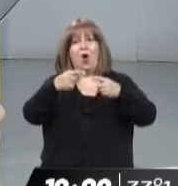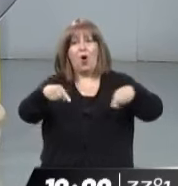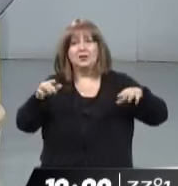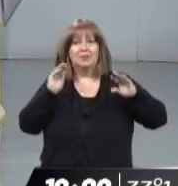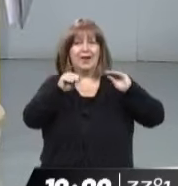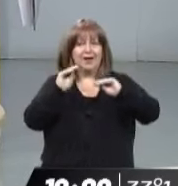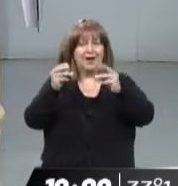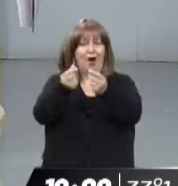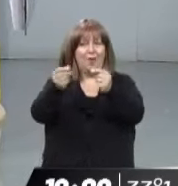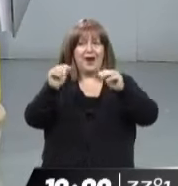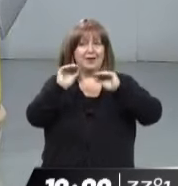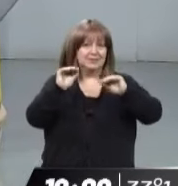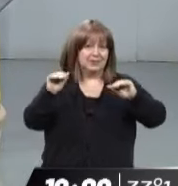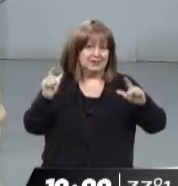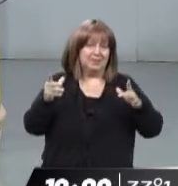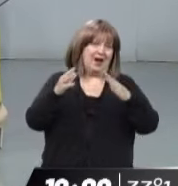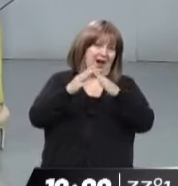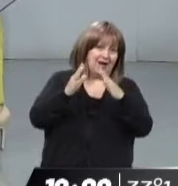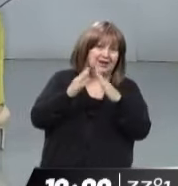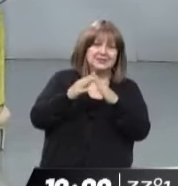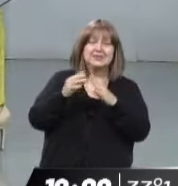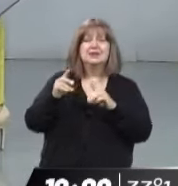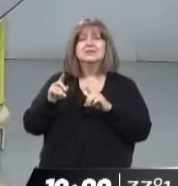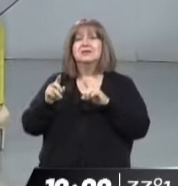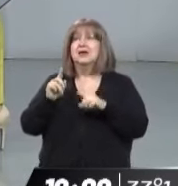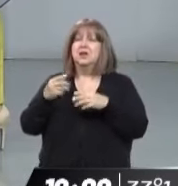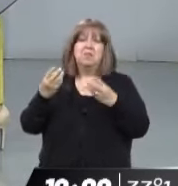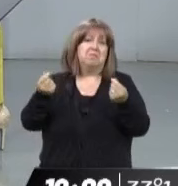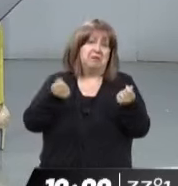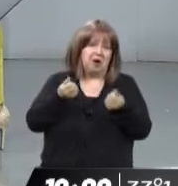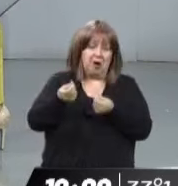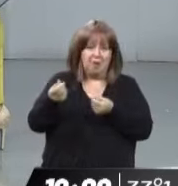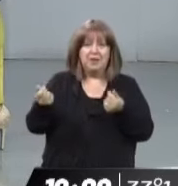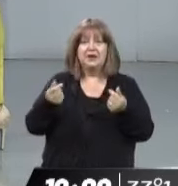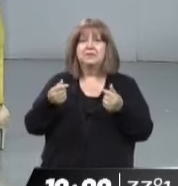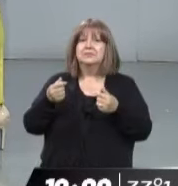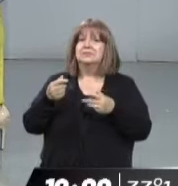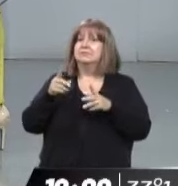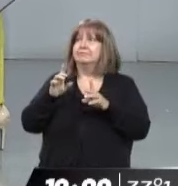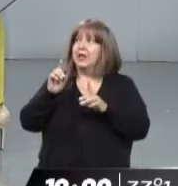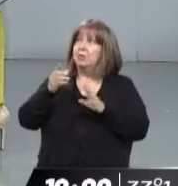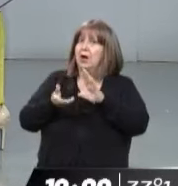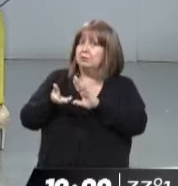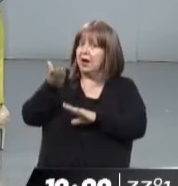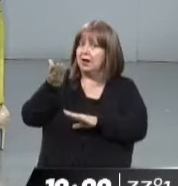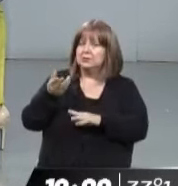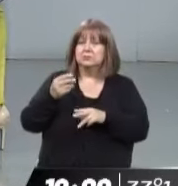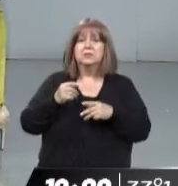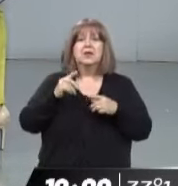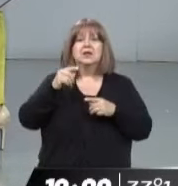donde también seguramente ustedes lo verán reflejado en alguna situación que hayan tenido que utilizar, ¿no? O que reparar y